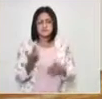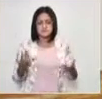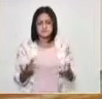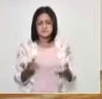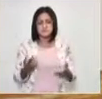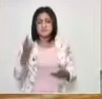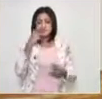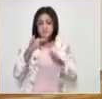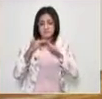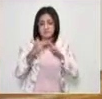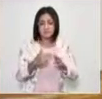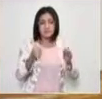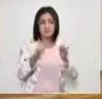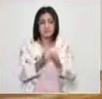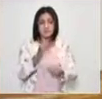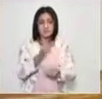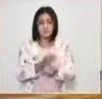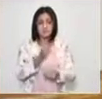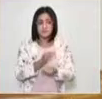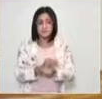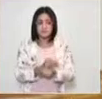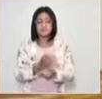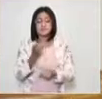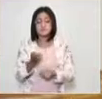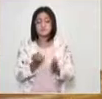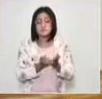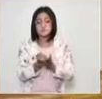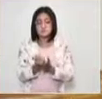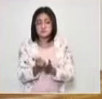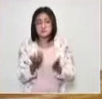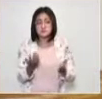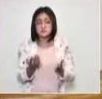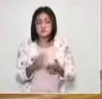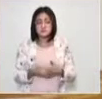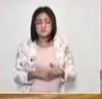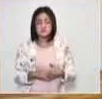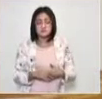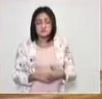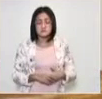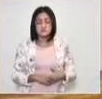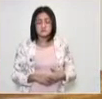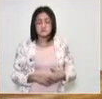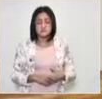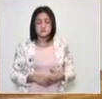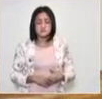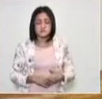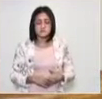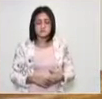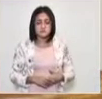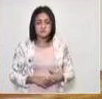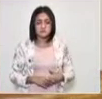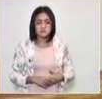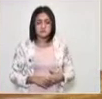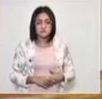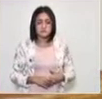para dar cumplimiento cabal a esas decisiones excesivas.